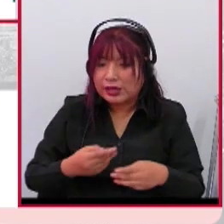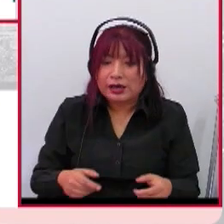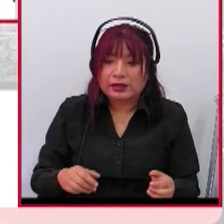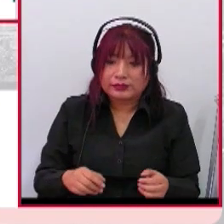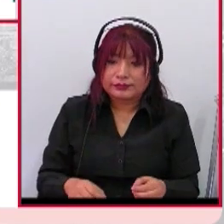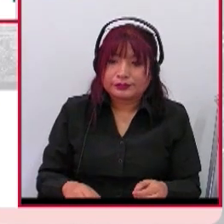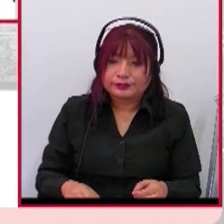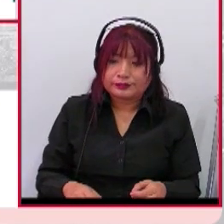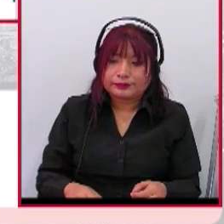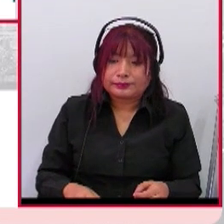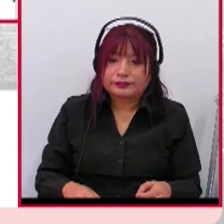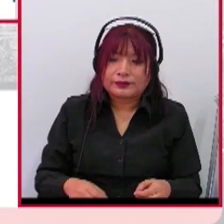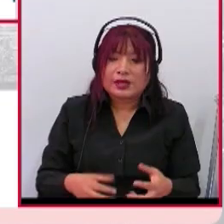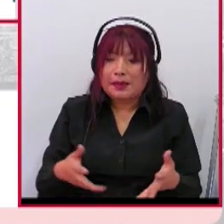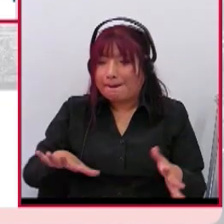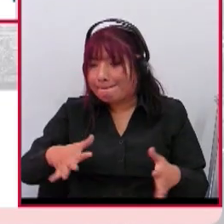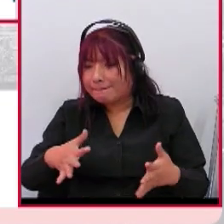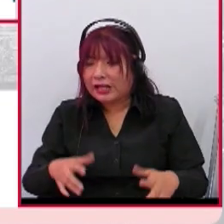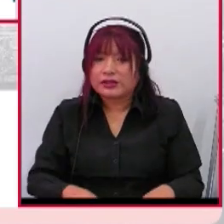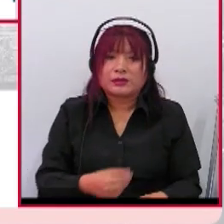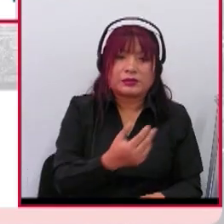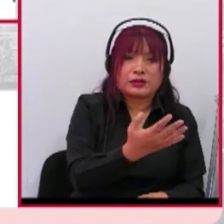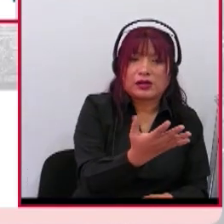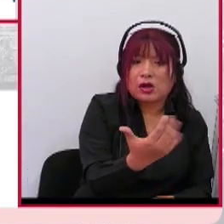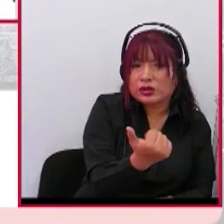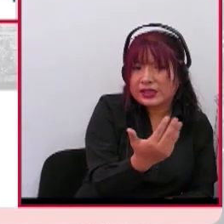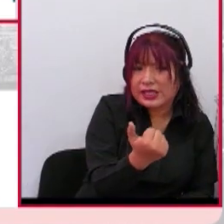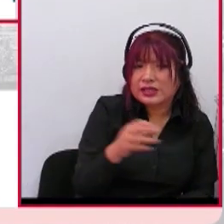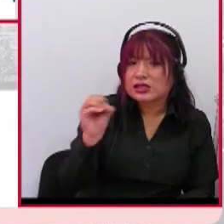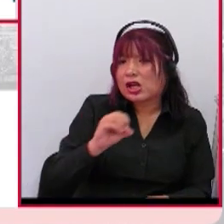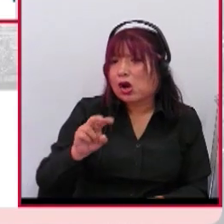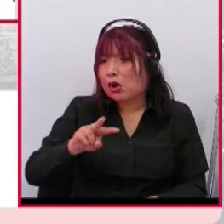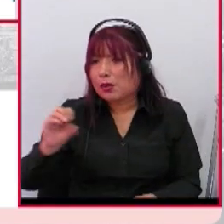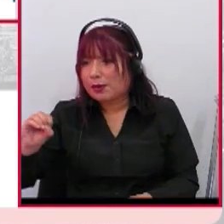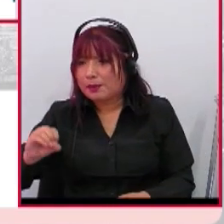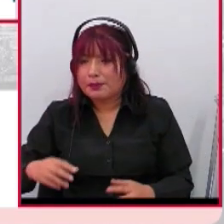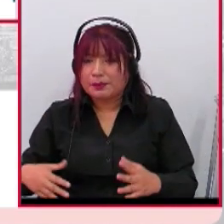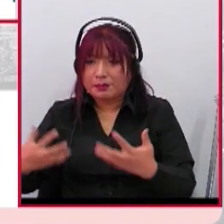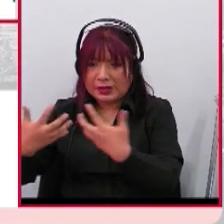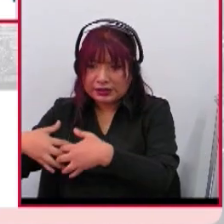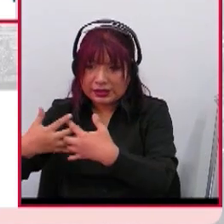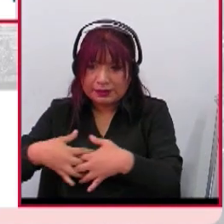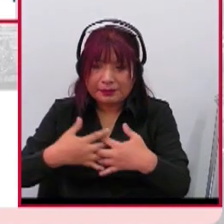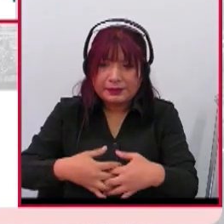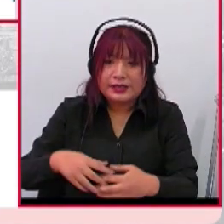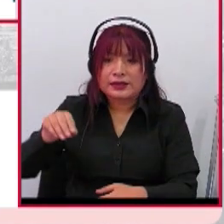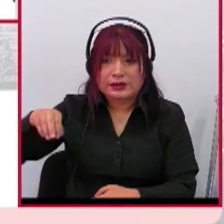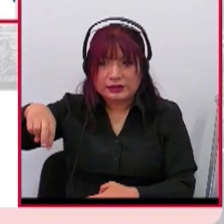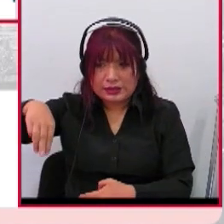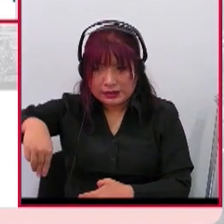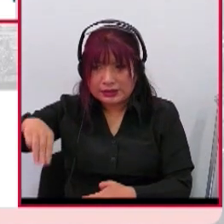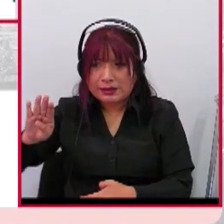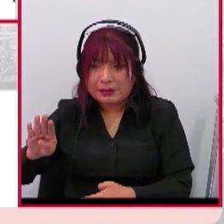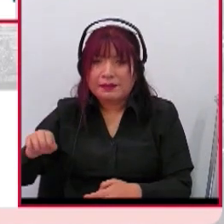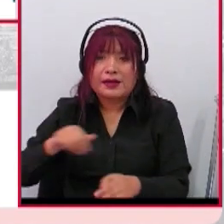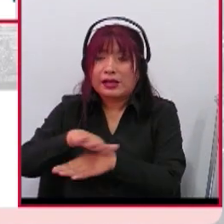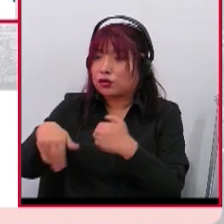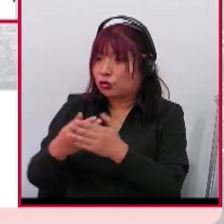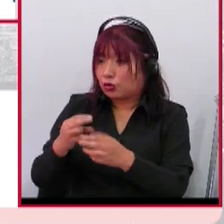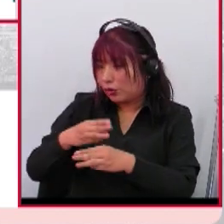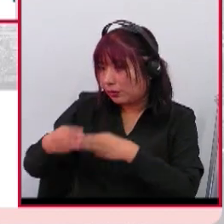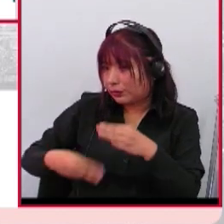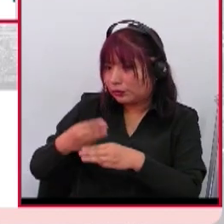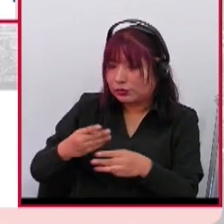presentación, más de 15, 20 plantas de molibdeno a nivel global, pusimos algunas. Pero la última planta que arrancó